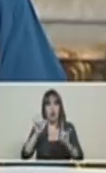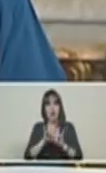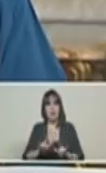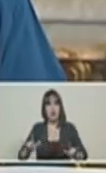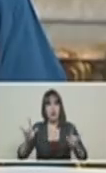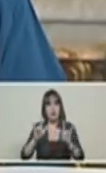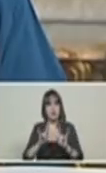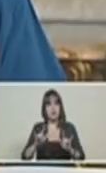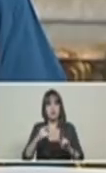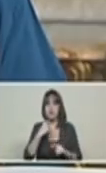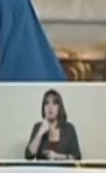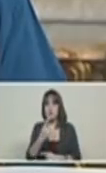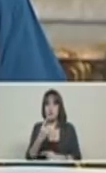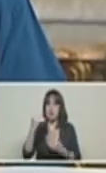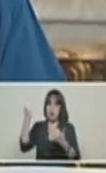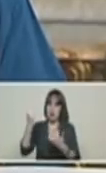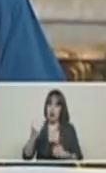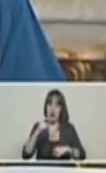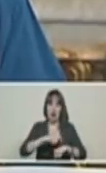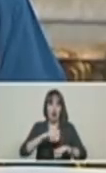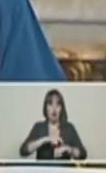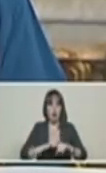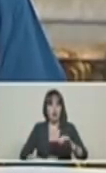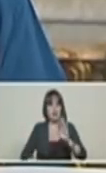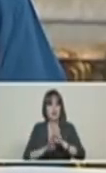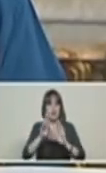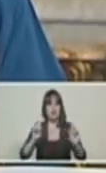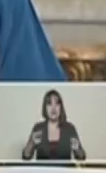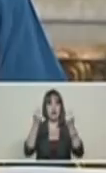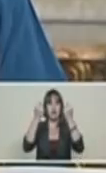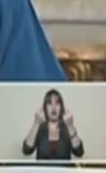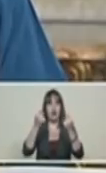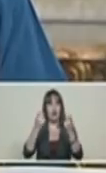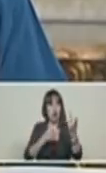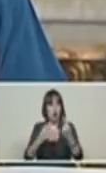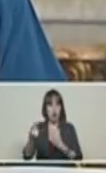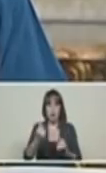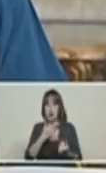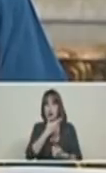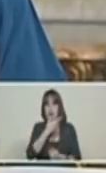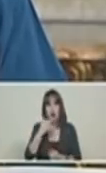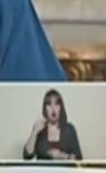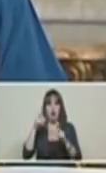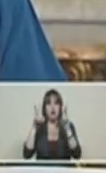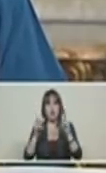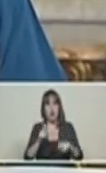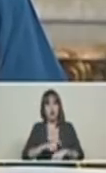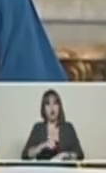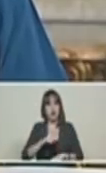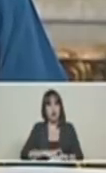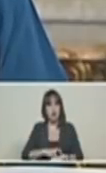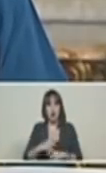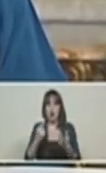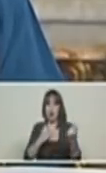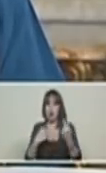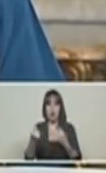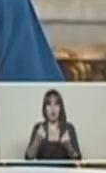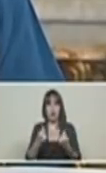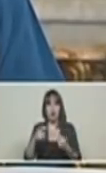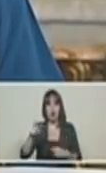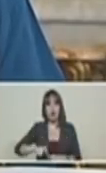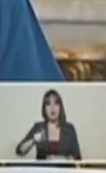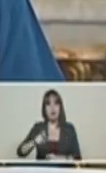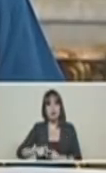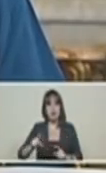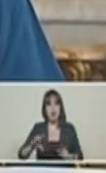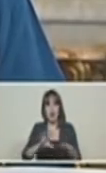Y cuando yo digo ha llegado la hora de la recuperación económica, es que ha llegado la hora de un nuevo tiempo económico que necesita de